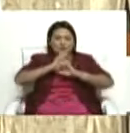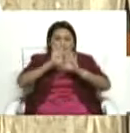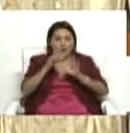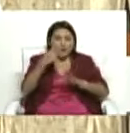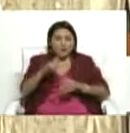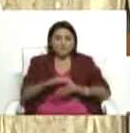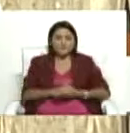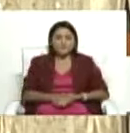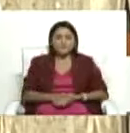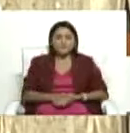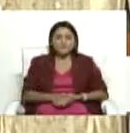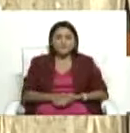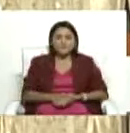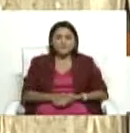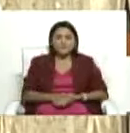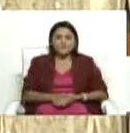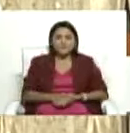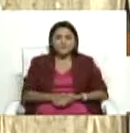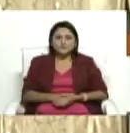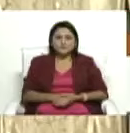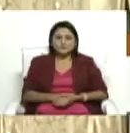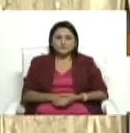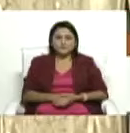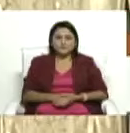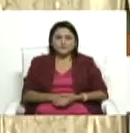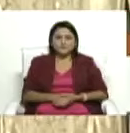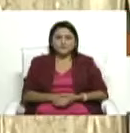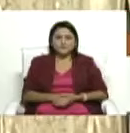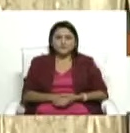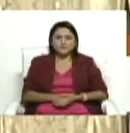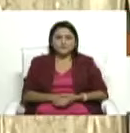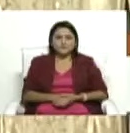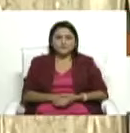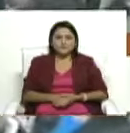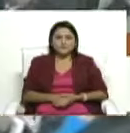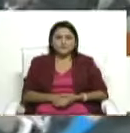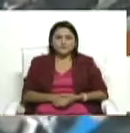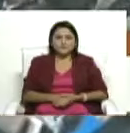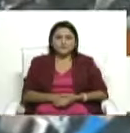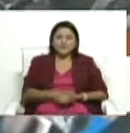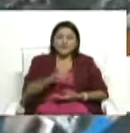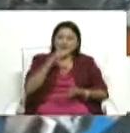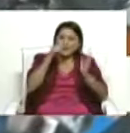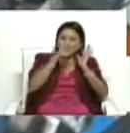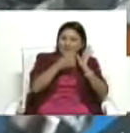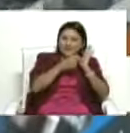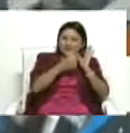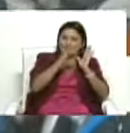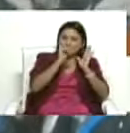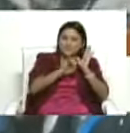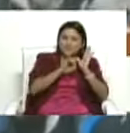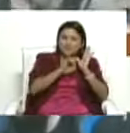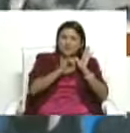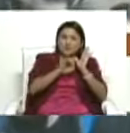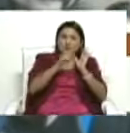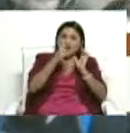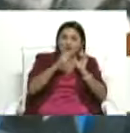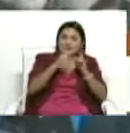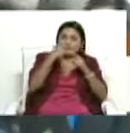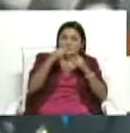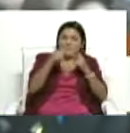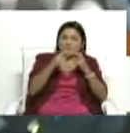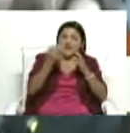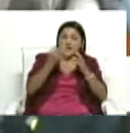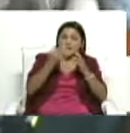la participación del próximo evento electoral presidencial. Y en el documento están contenidos todas las